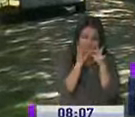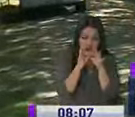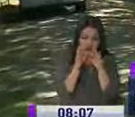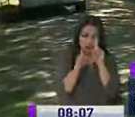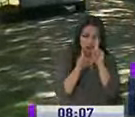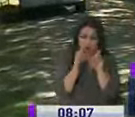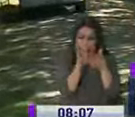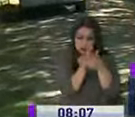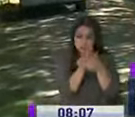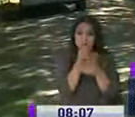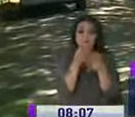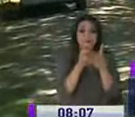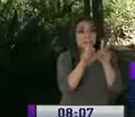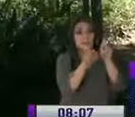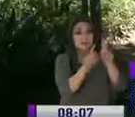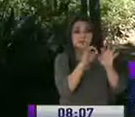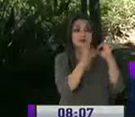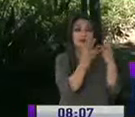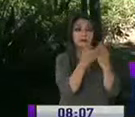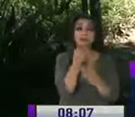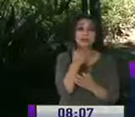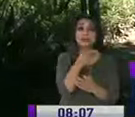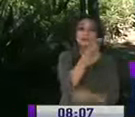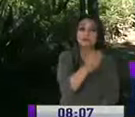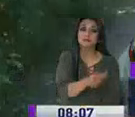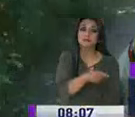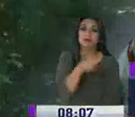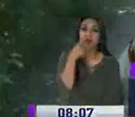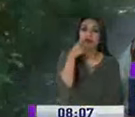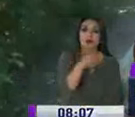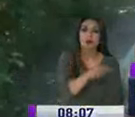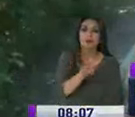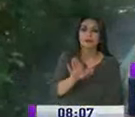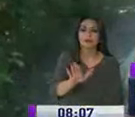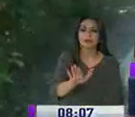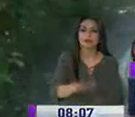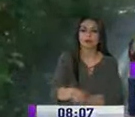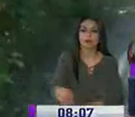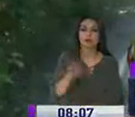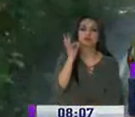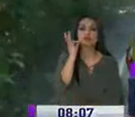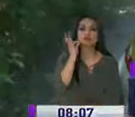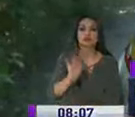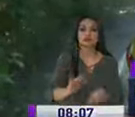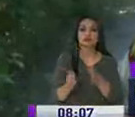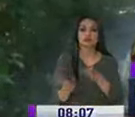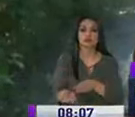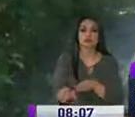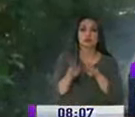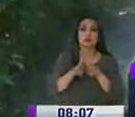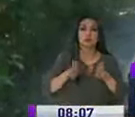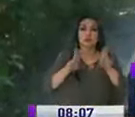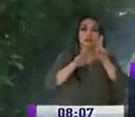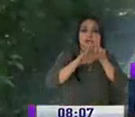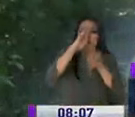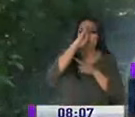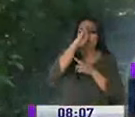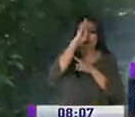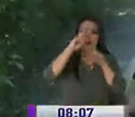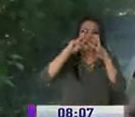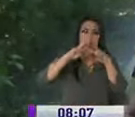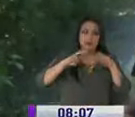familiares, agentes presumen que se trataría de un femicidio. Las unidades de investigación, las unidades de inteligencia están